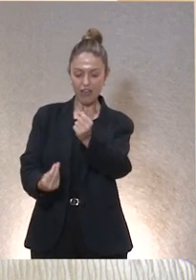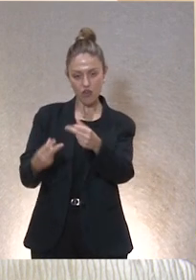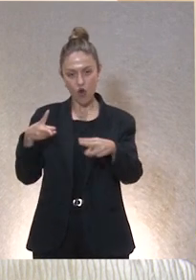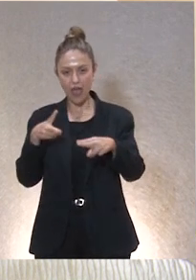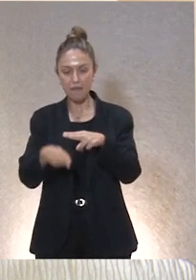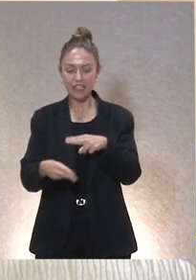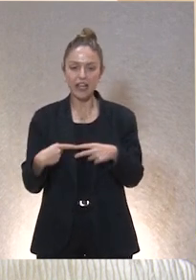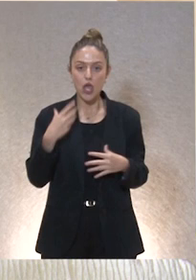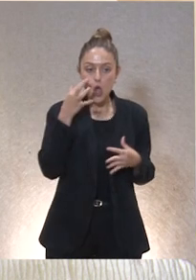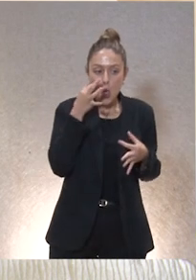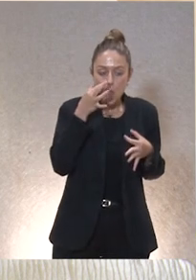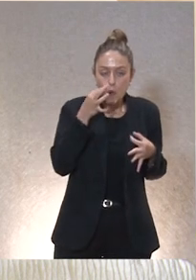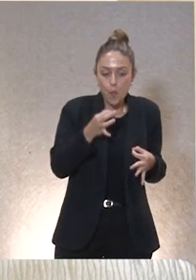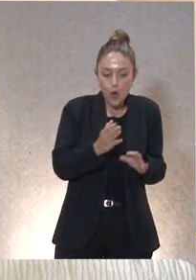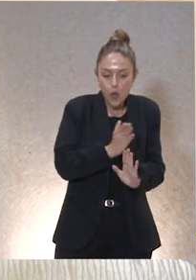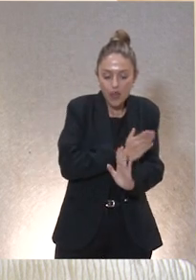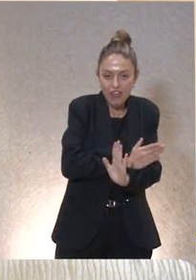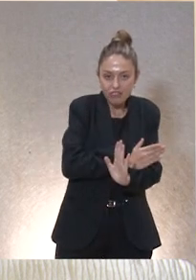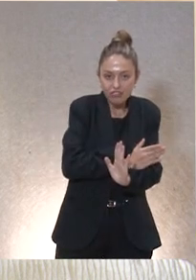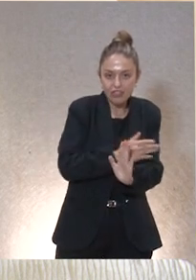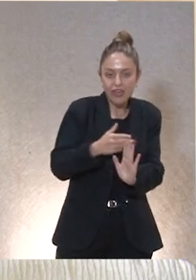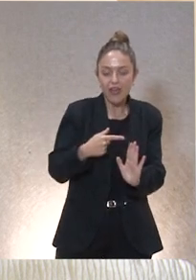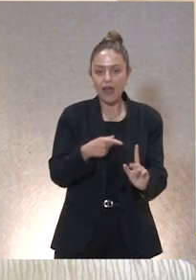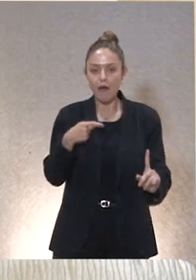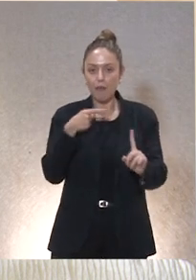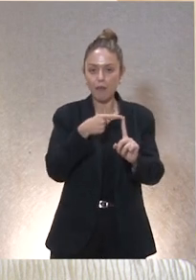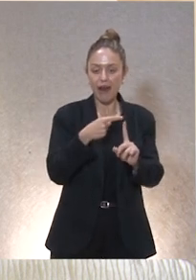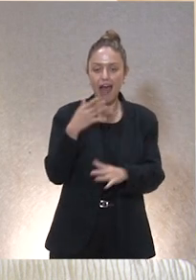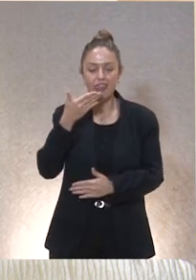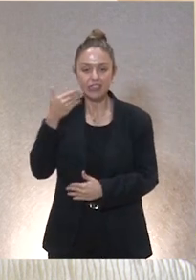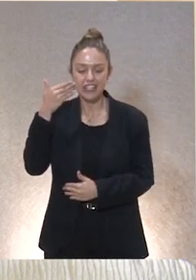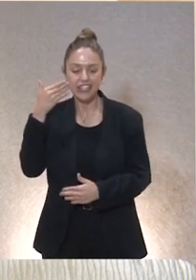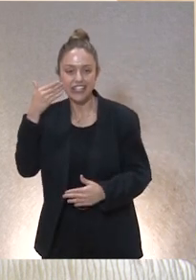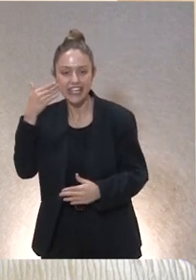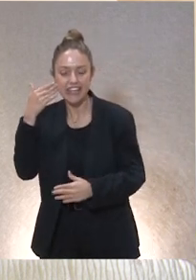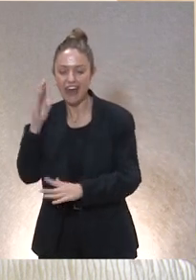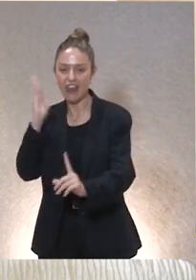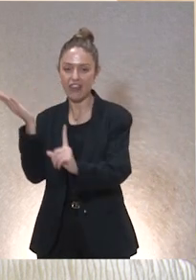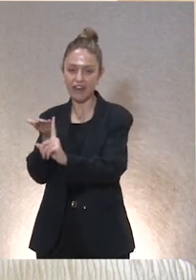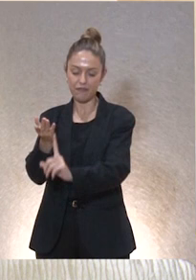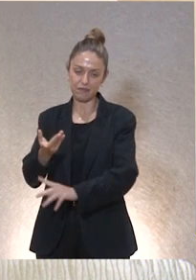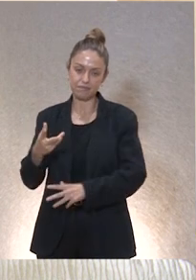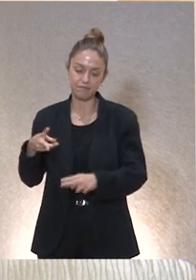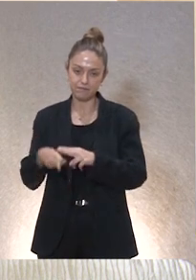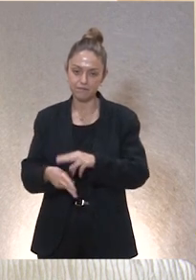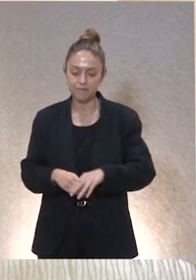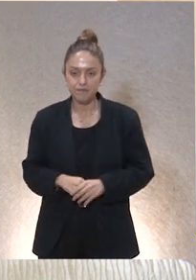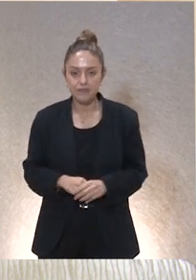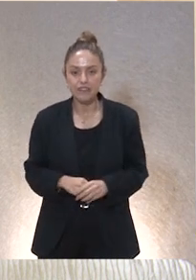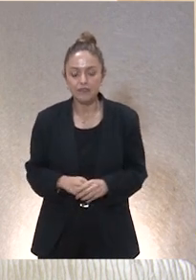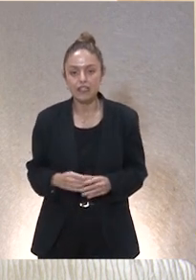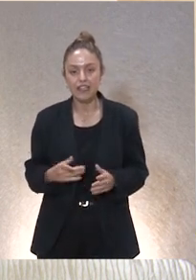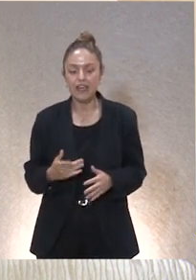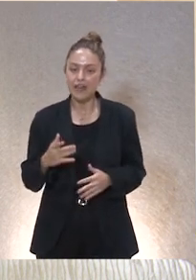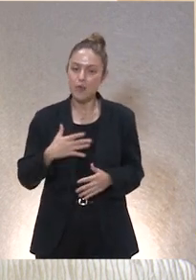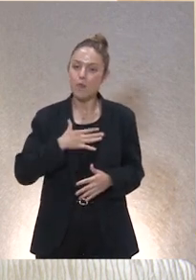prudente evitando que la tremer pudiera dañar dignidades a pesar de tu discreción hemos